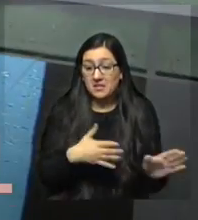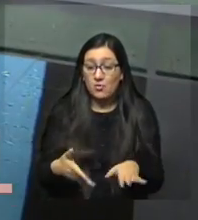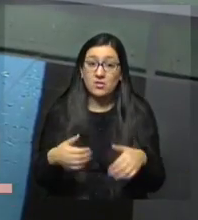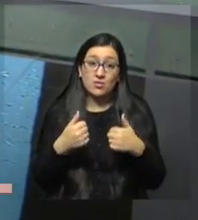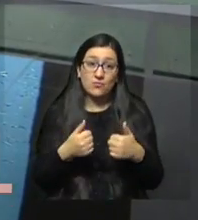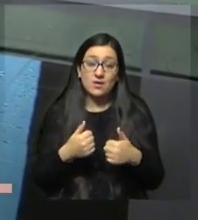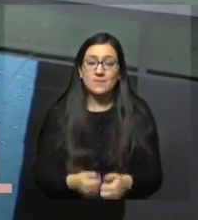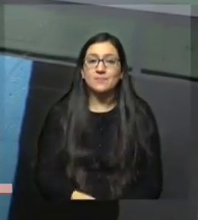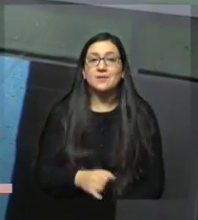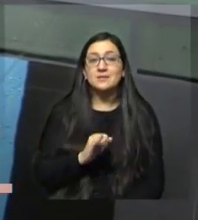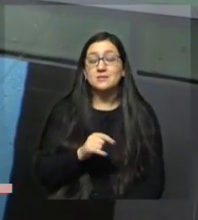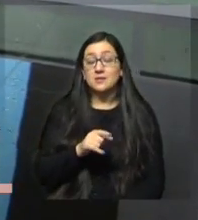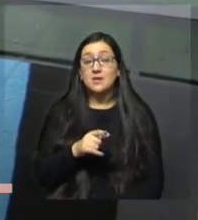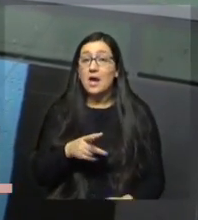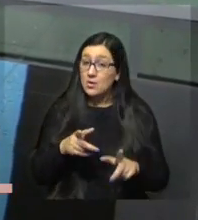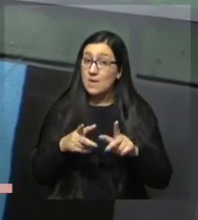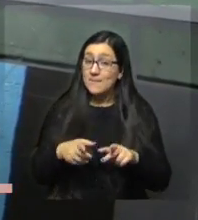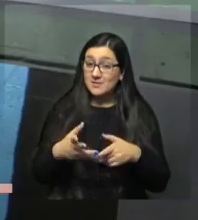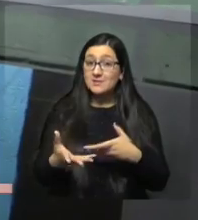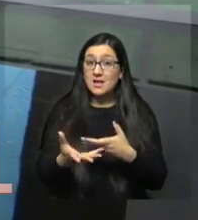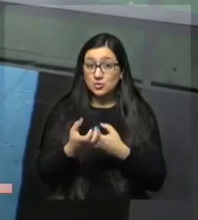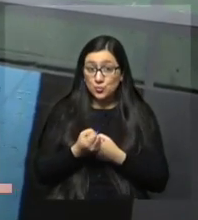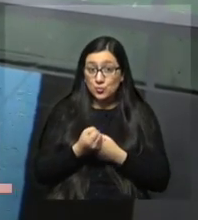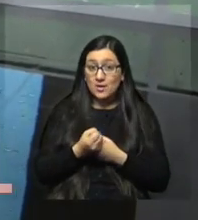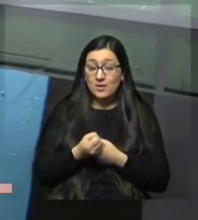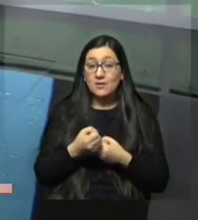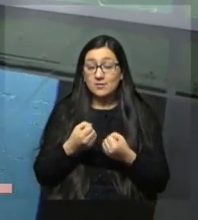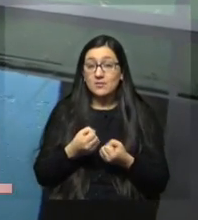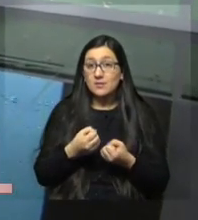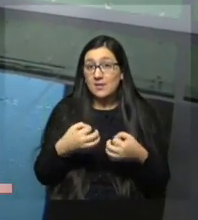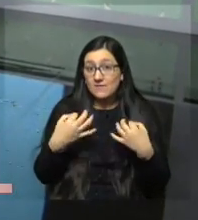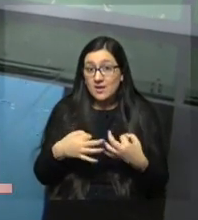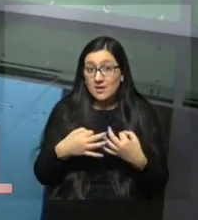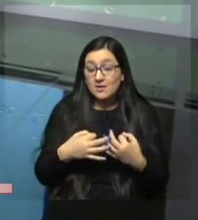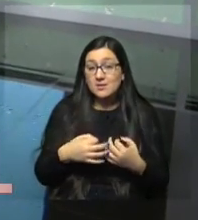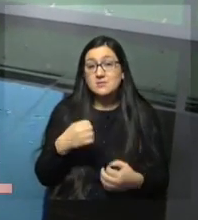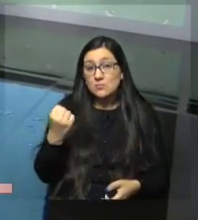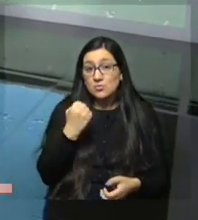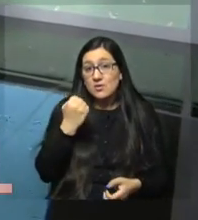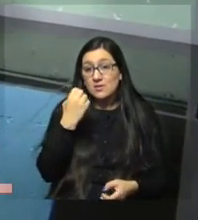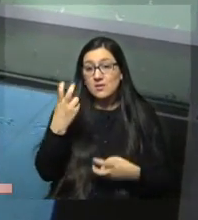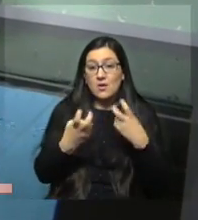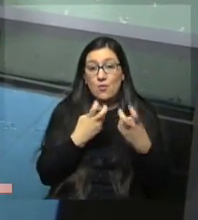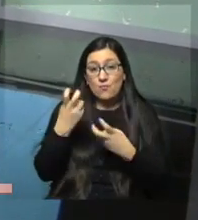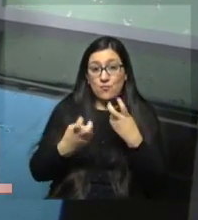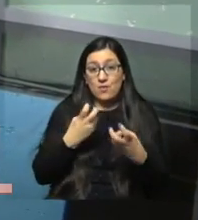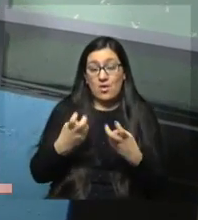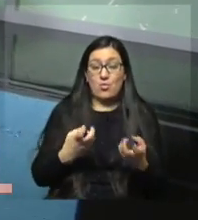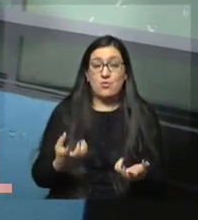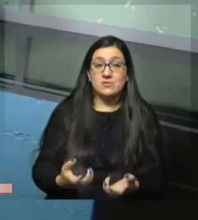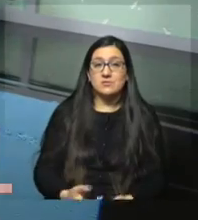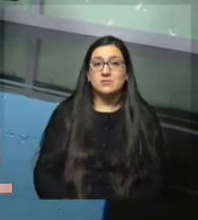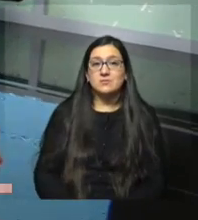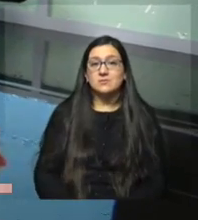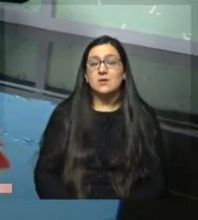bueno, esa es la parte de ayuda, efectivamente. Nosotros, si no tuviéramos buscadores, estaba bravo para buscar. Por eso lo digo con